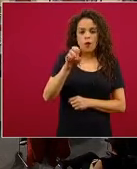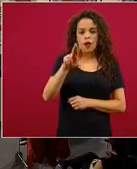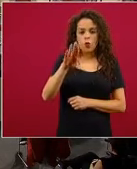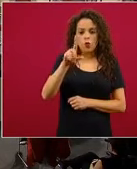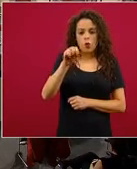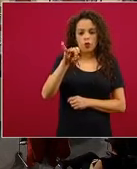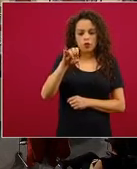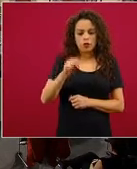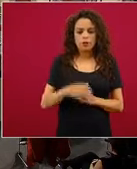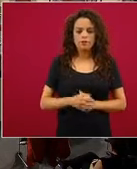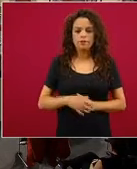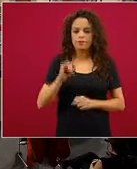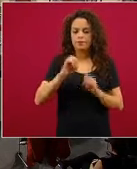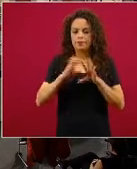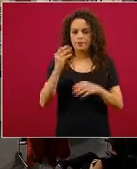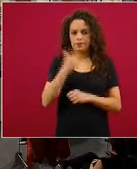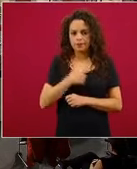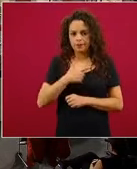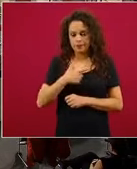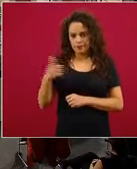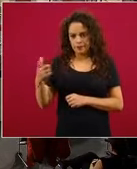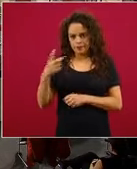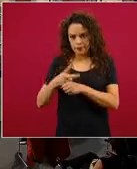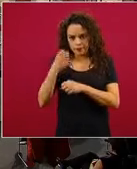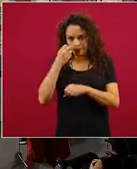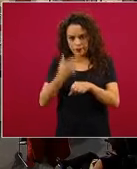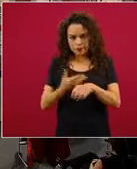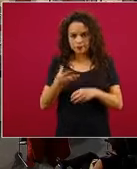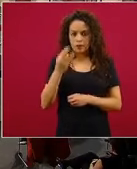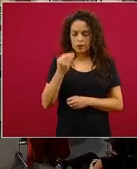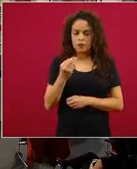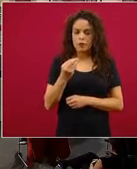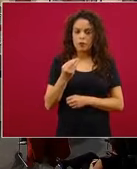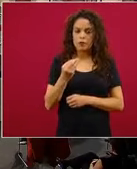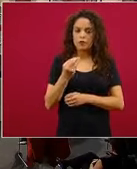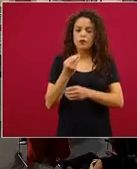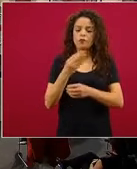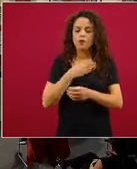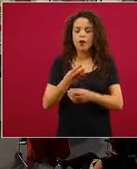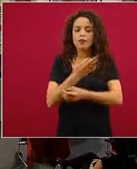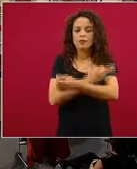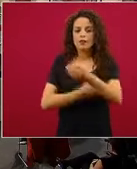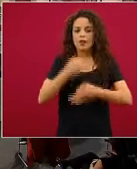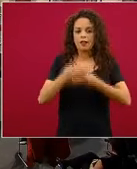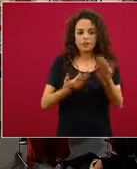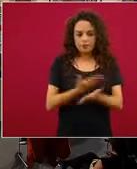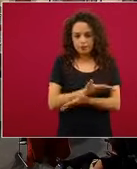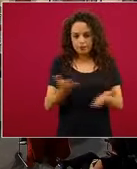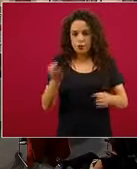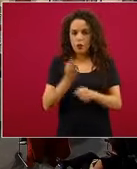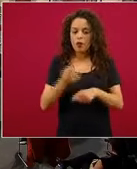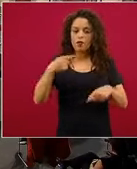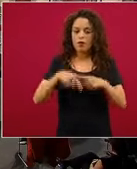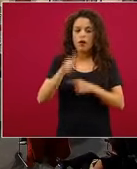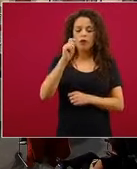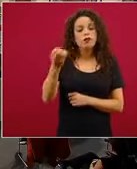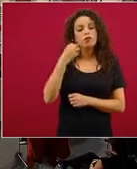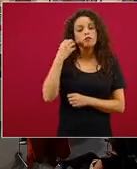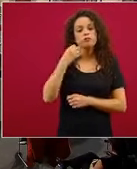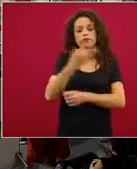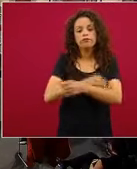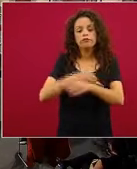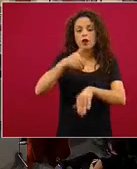Con mucho gusto, señor secretario. Muy buenas tardes con todas y con todos. Iniciamos la conferencia vespertina